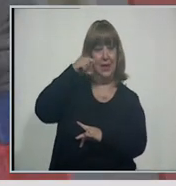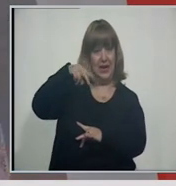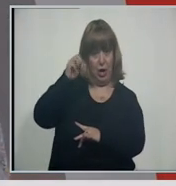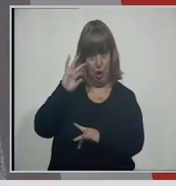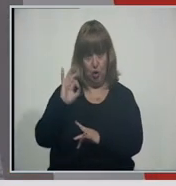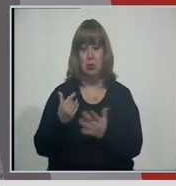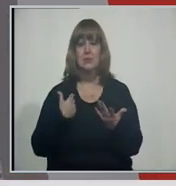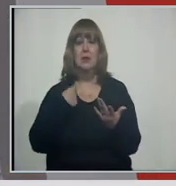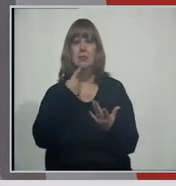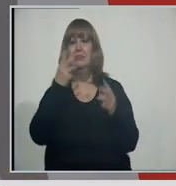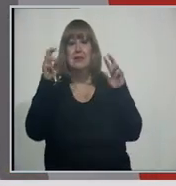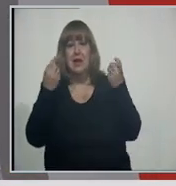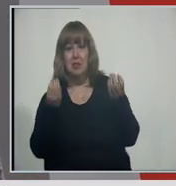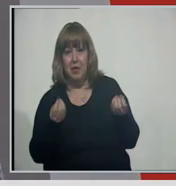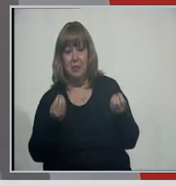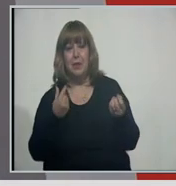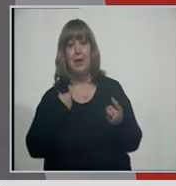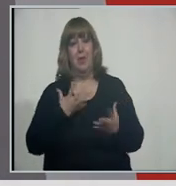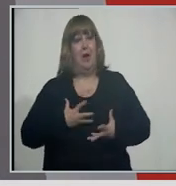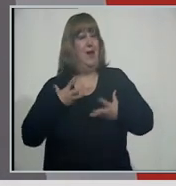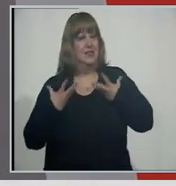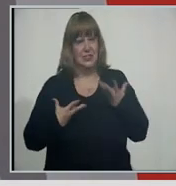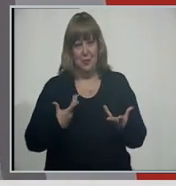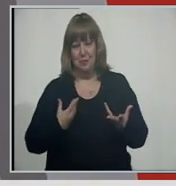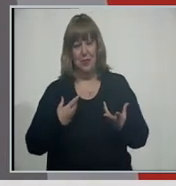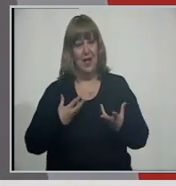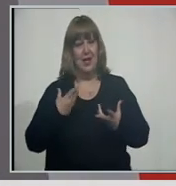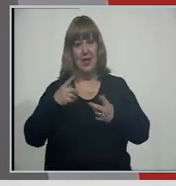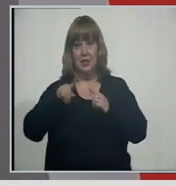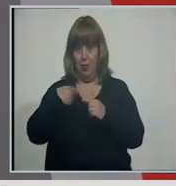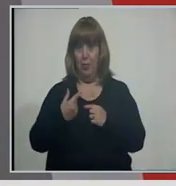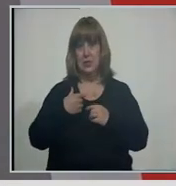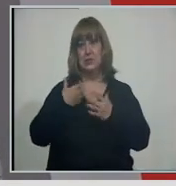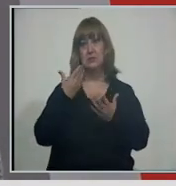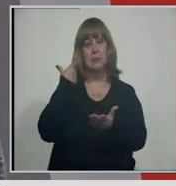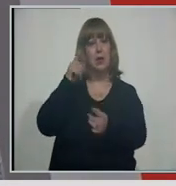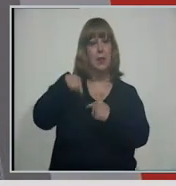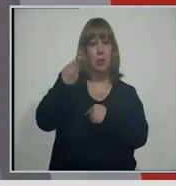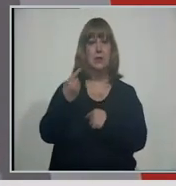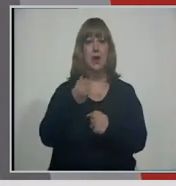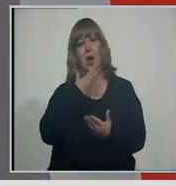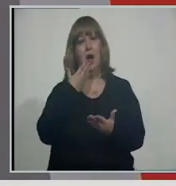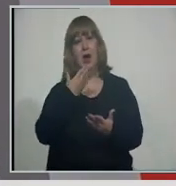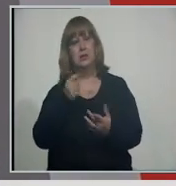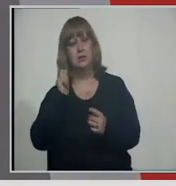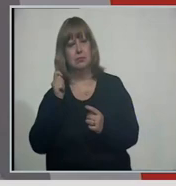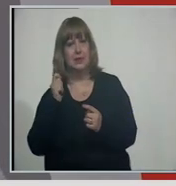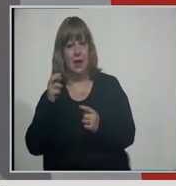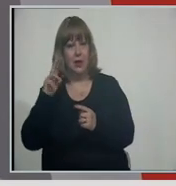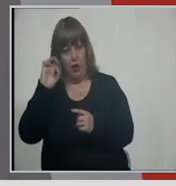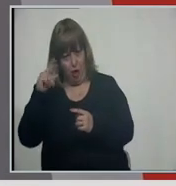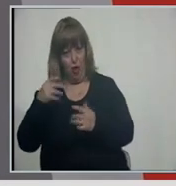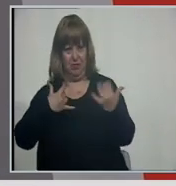tiene que ver primero con la pasión es un seminario y luego haber audiciones al día siguiente para drácula rock que es el otro musical